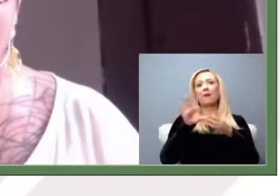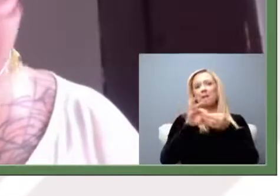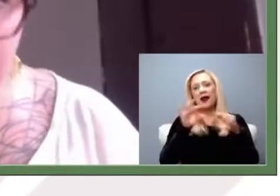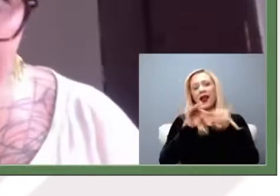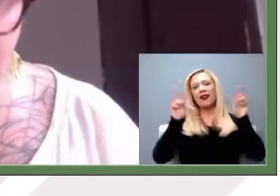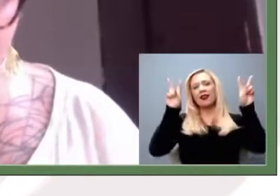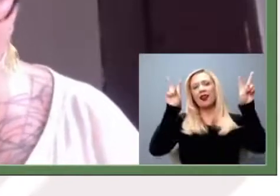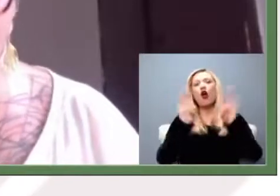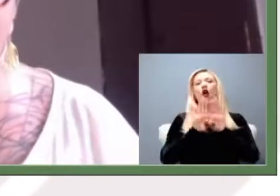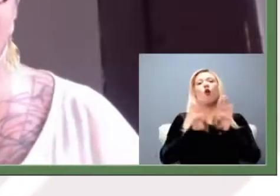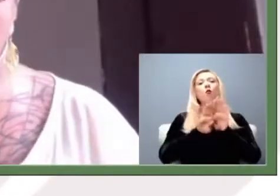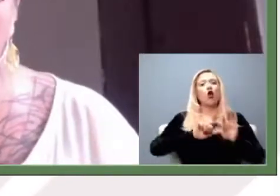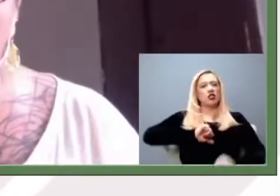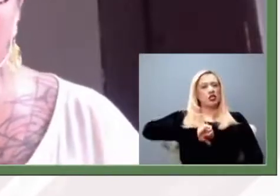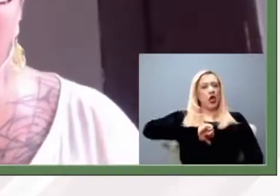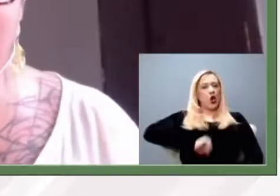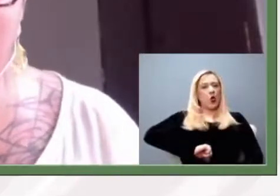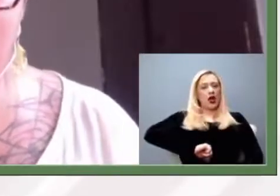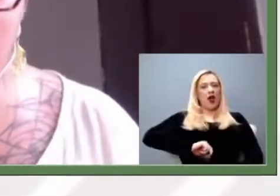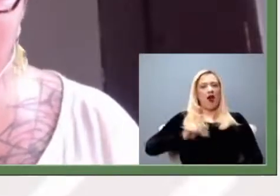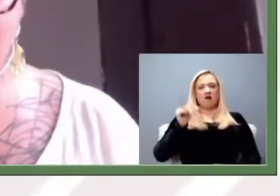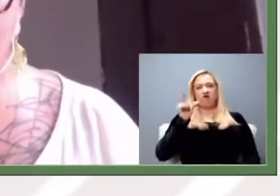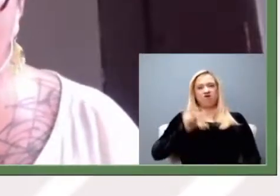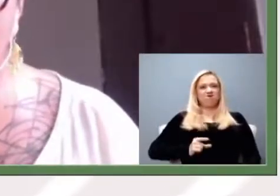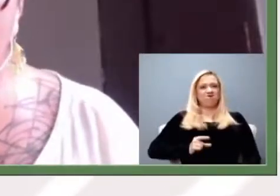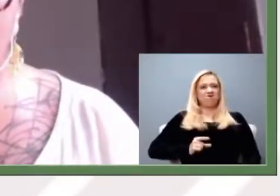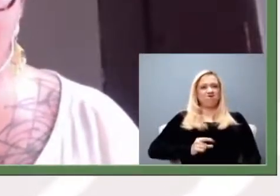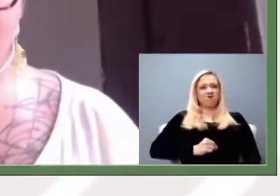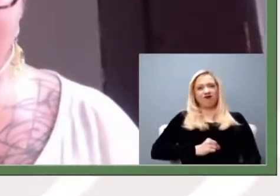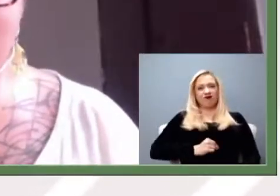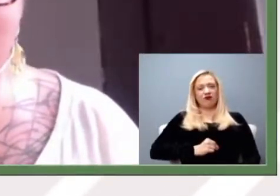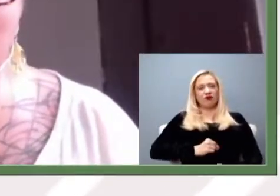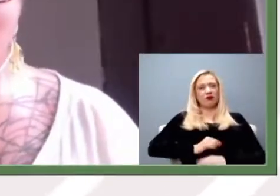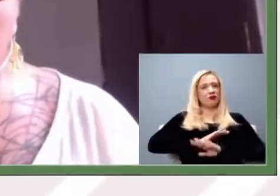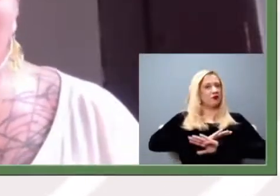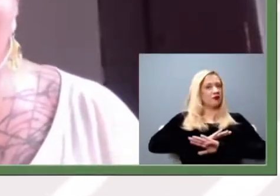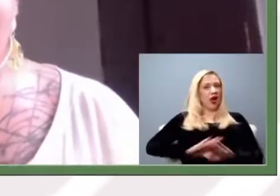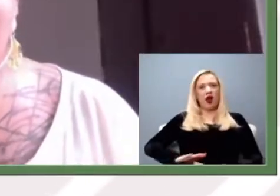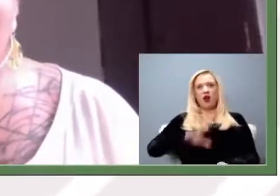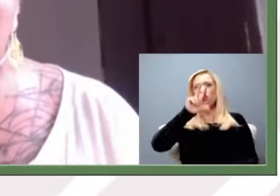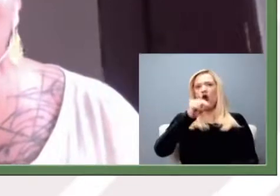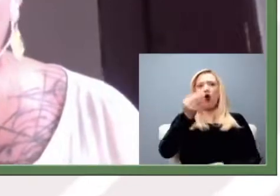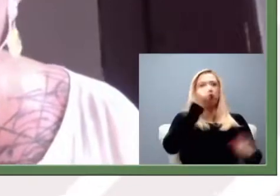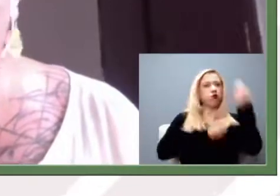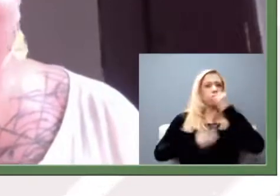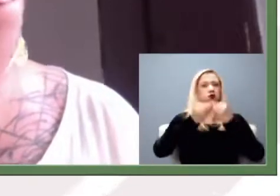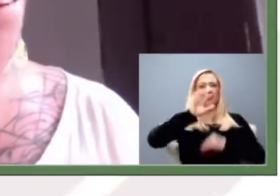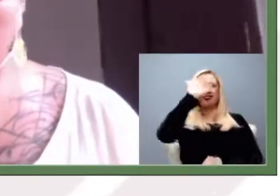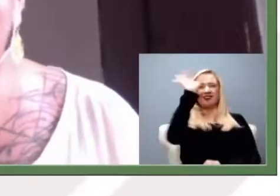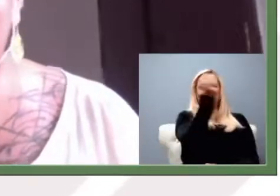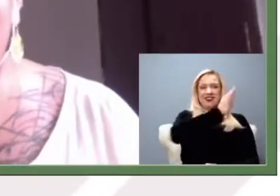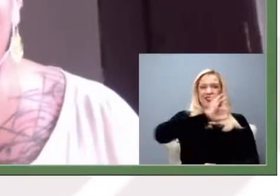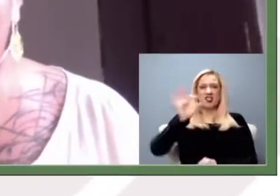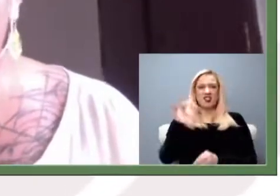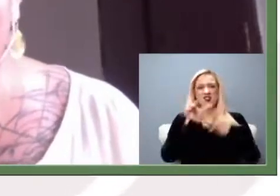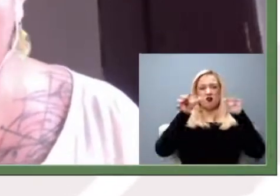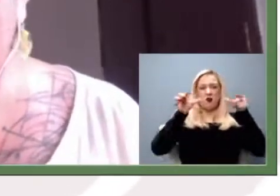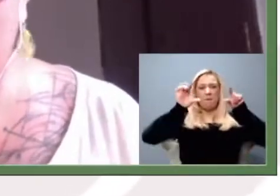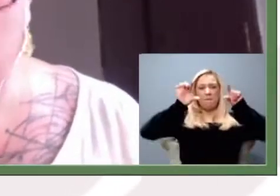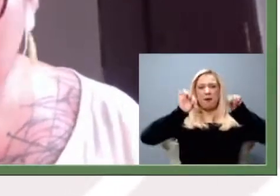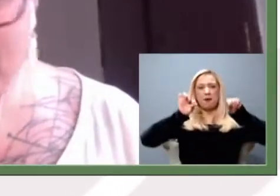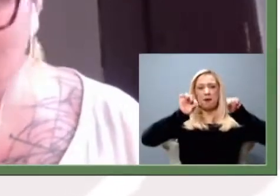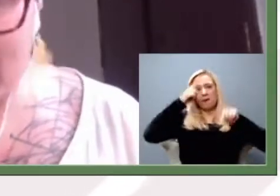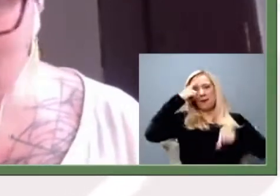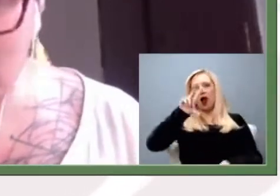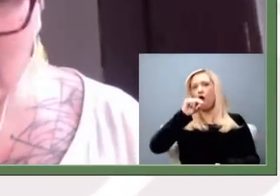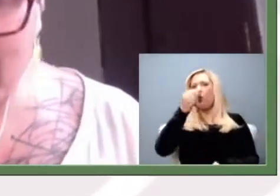cirugía bariátrica, que es uno de los temas en los que yo me estoy enfocando actualmente. Y bueno, los comentarios, además de